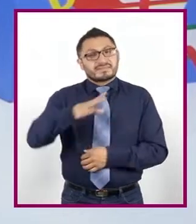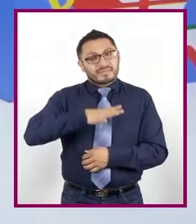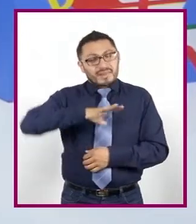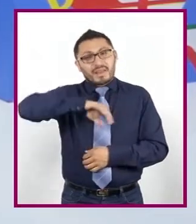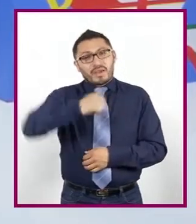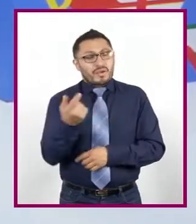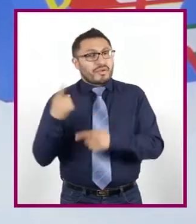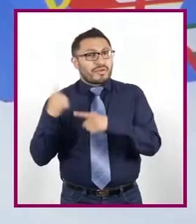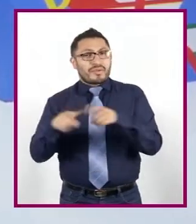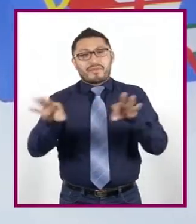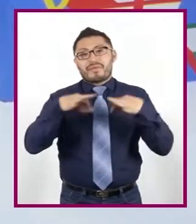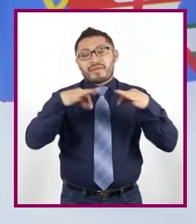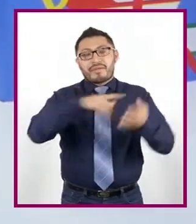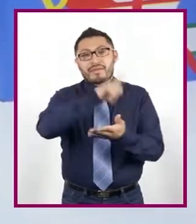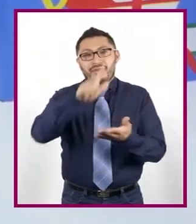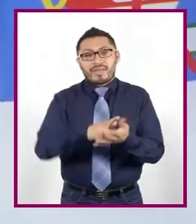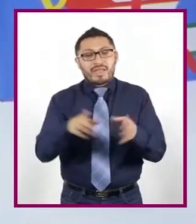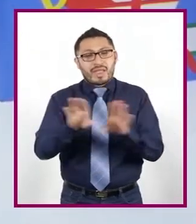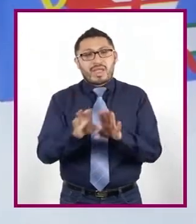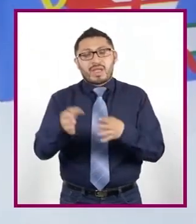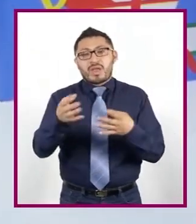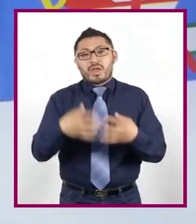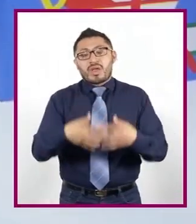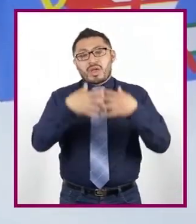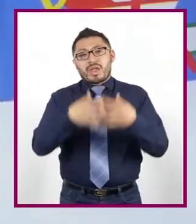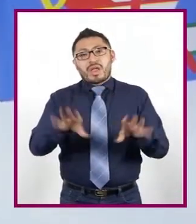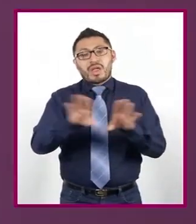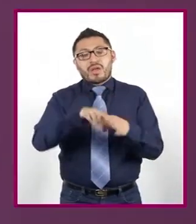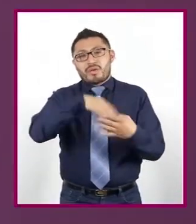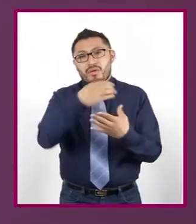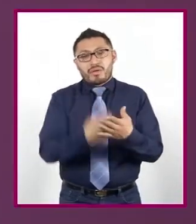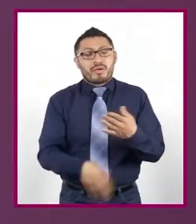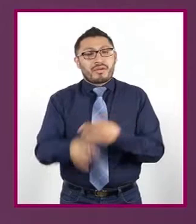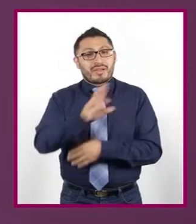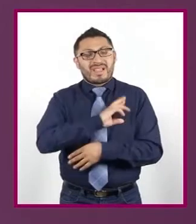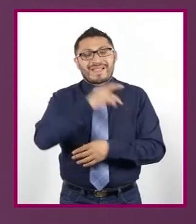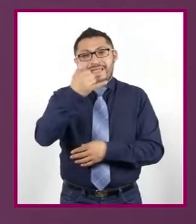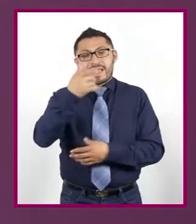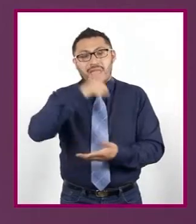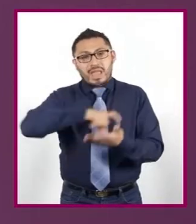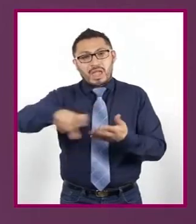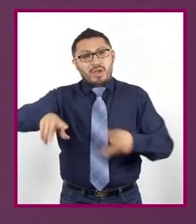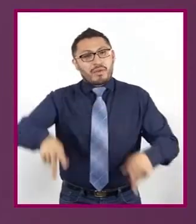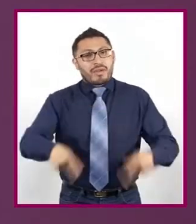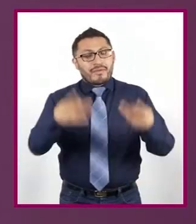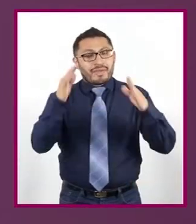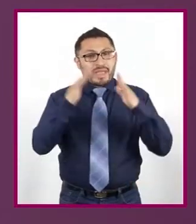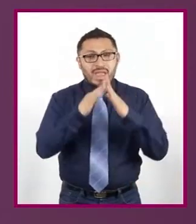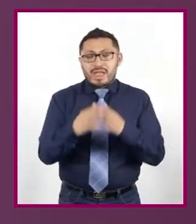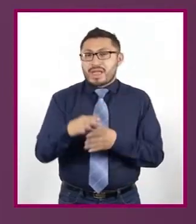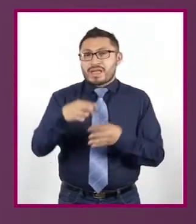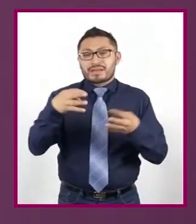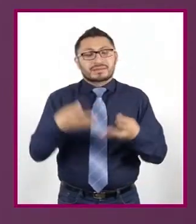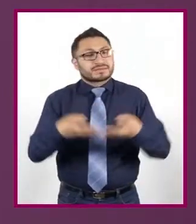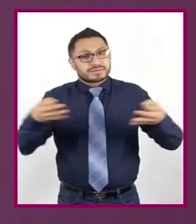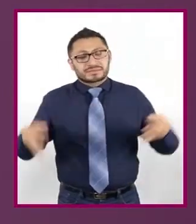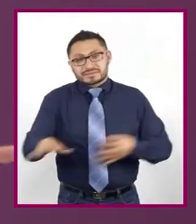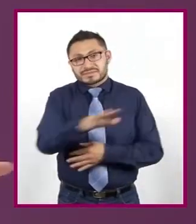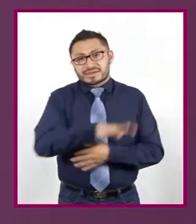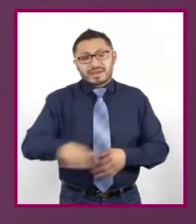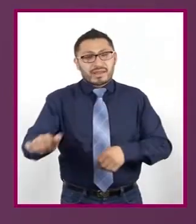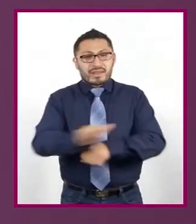documentos legales de índole comercial como los contratos de arrendamiento y compraventa de casas, terrenos,